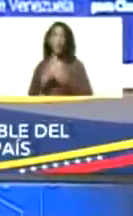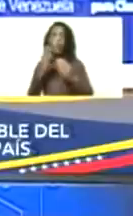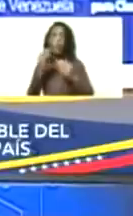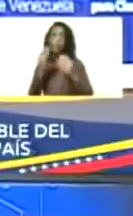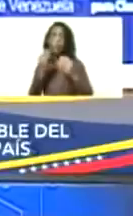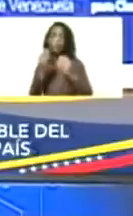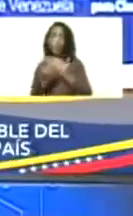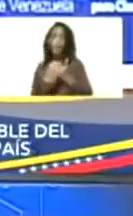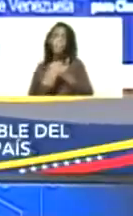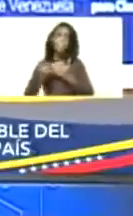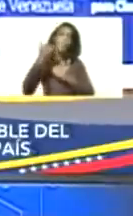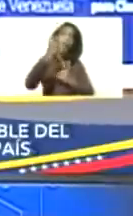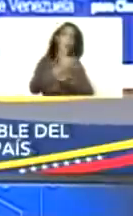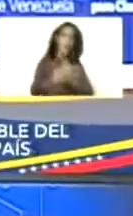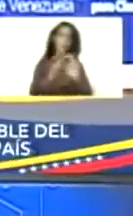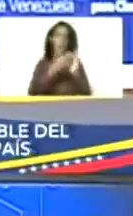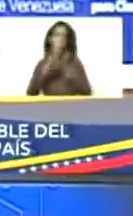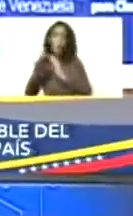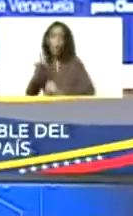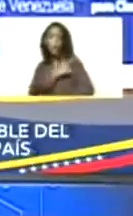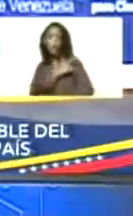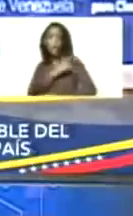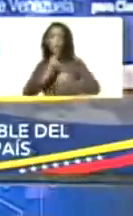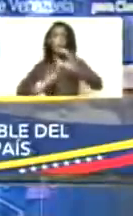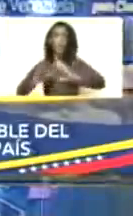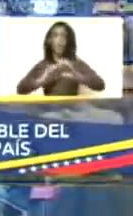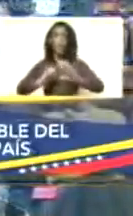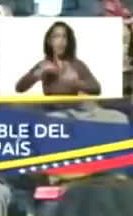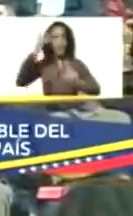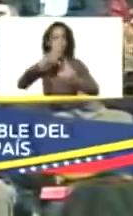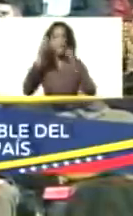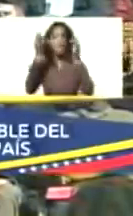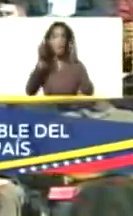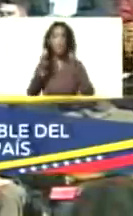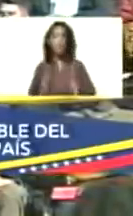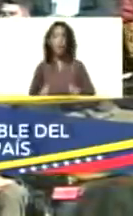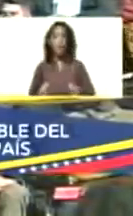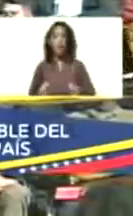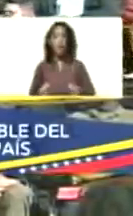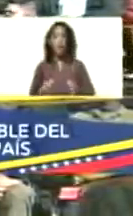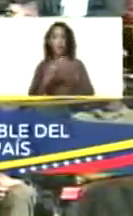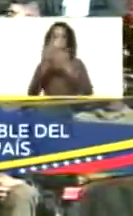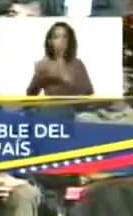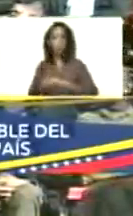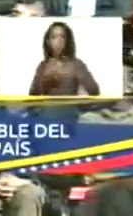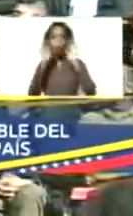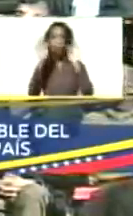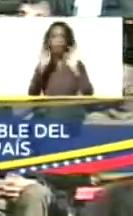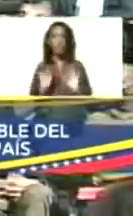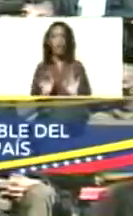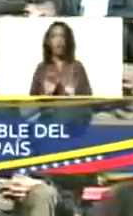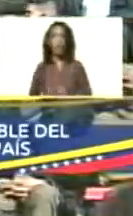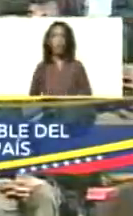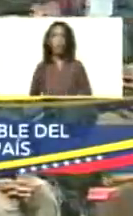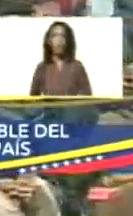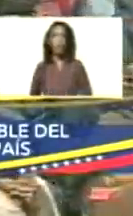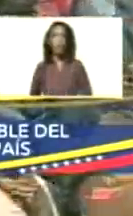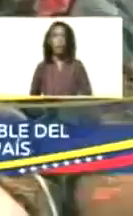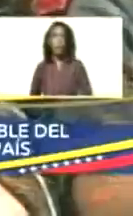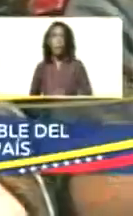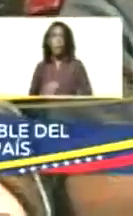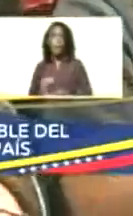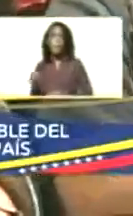de la comunidad universitaria y científica formal, académica, oficial, ir mucho más